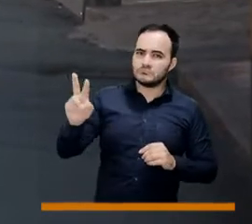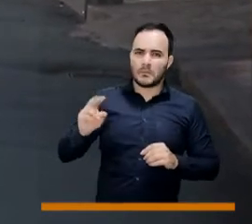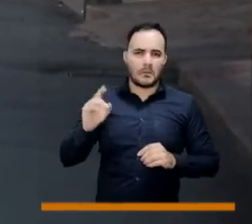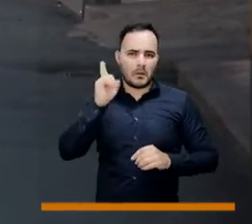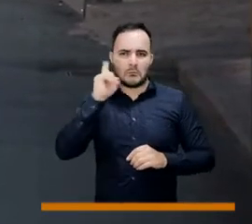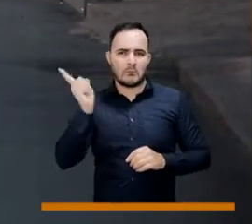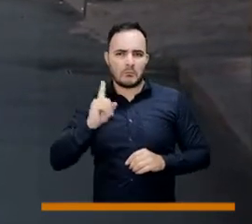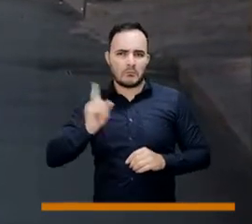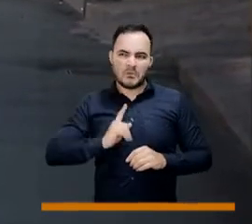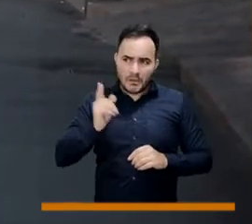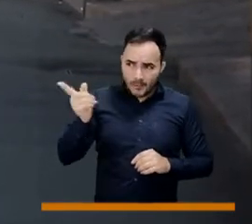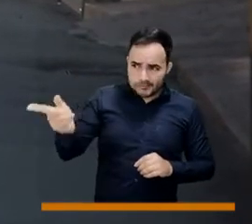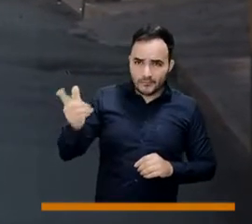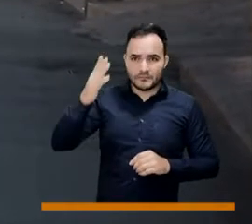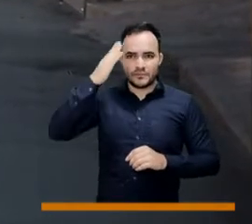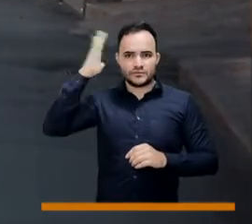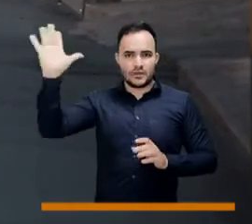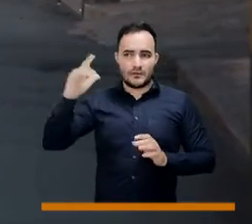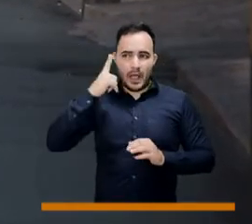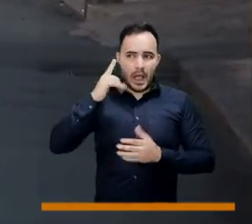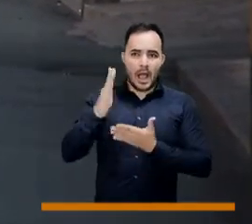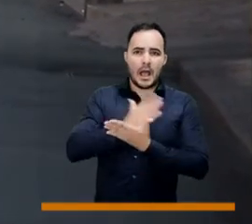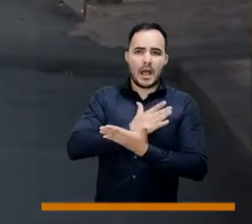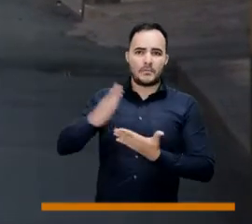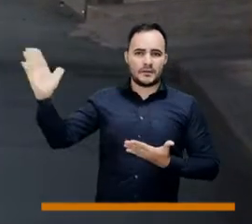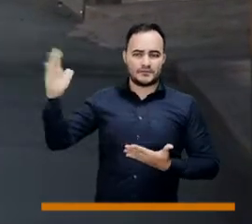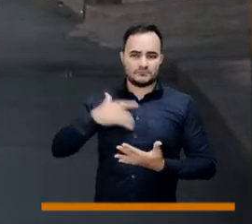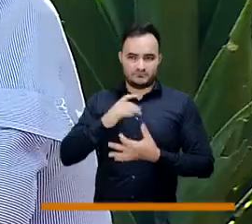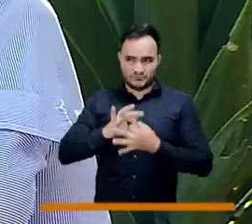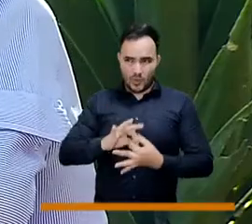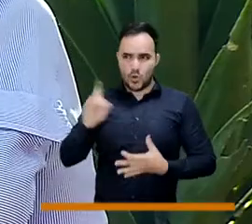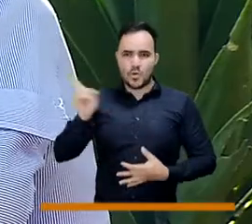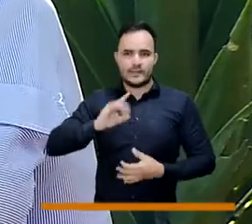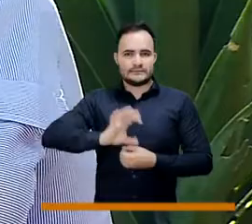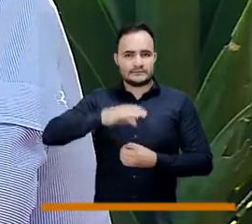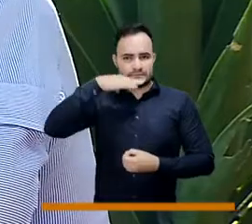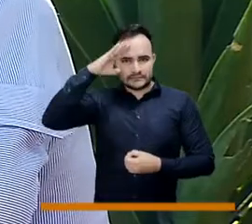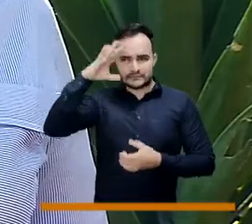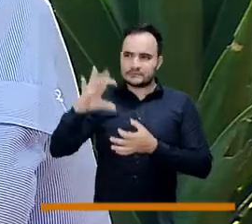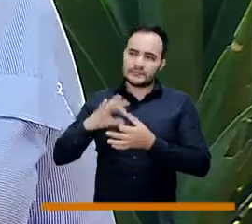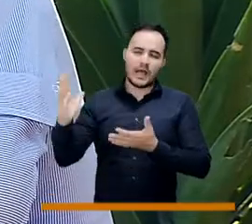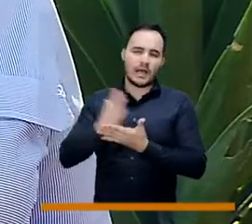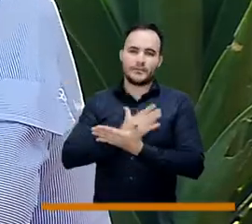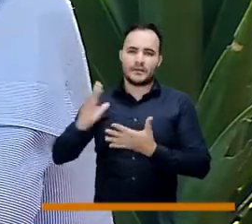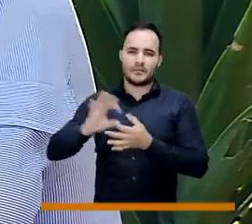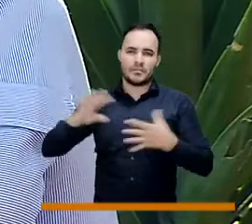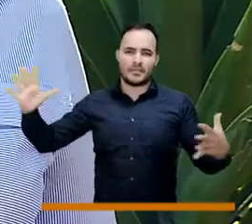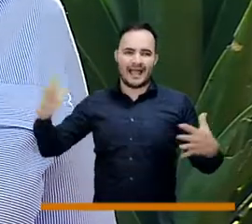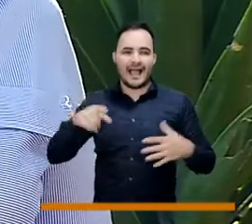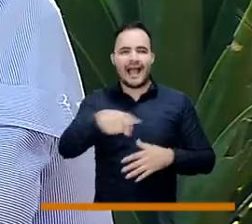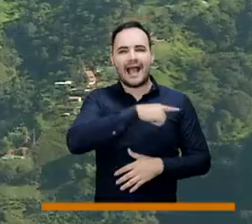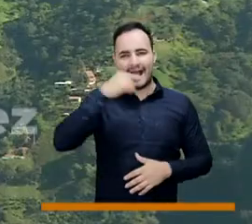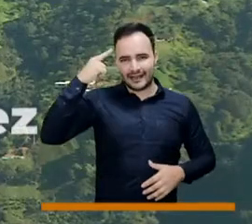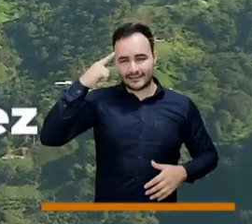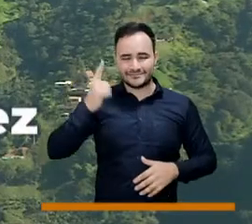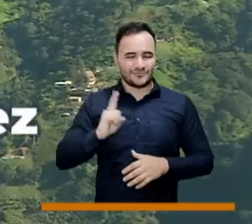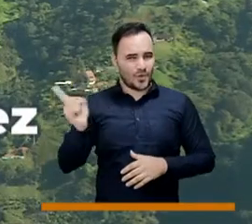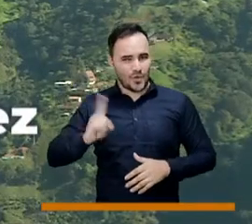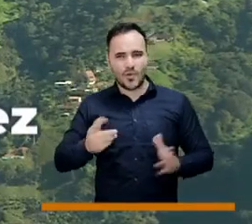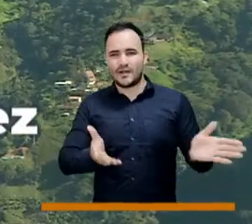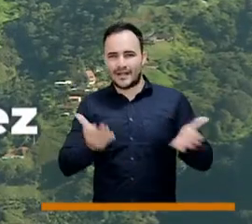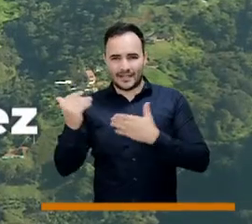conocen este bello territorio como parte del municipio. Entonces, la invitación es